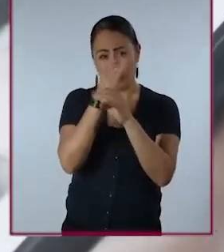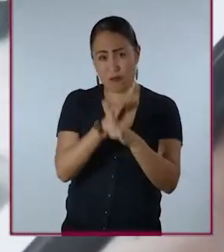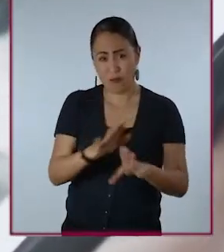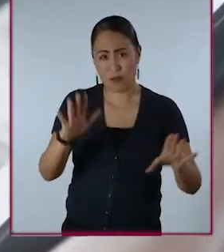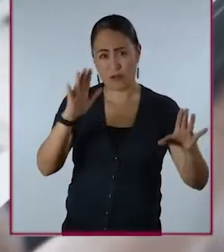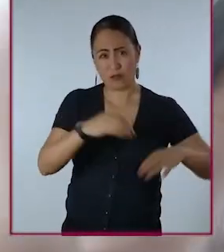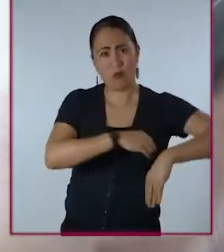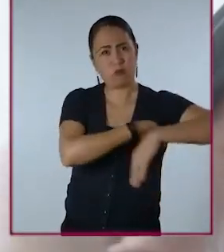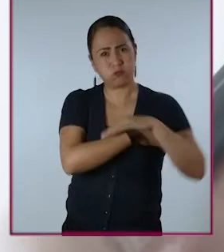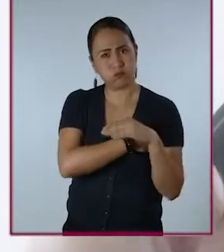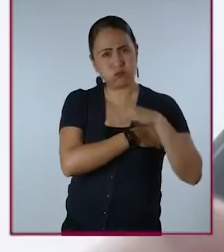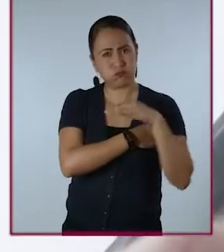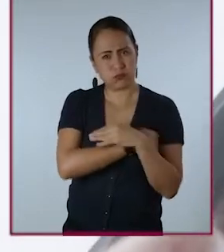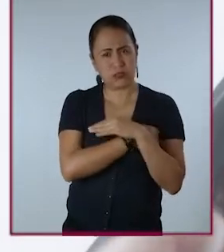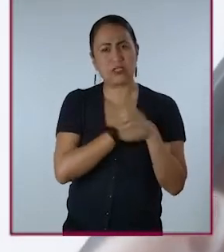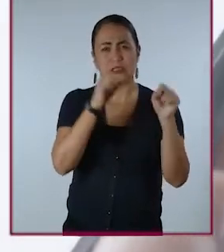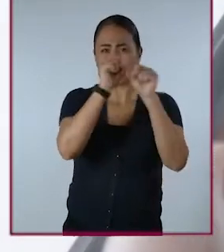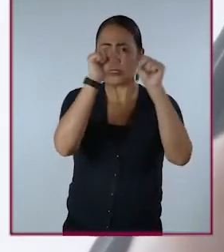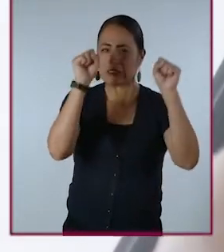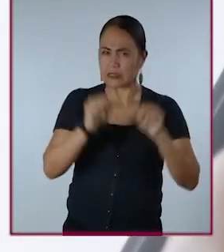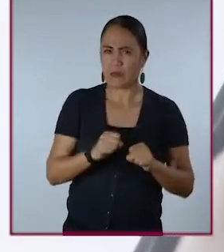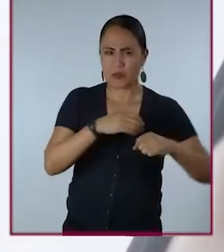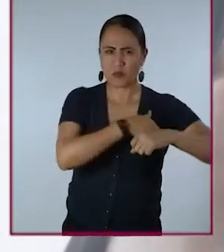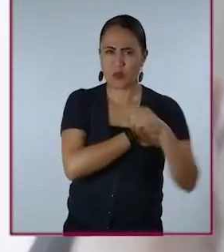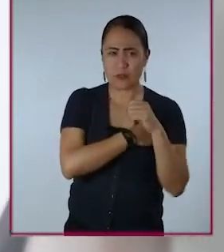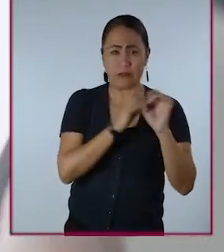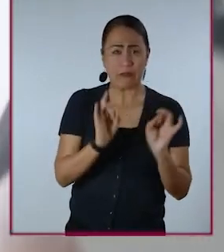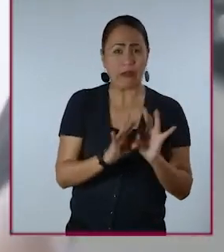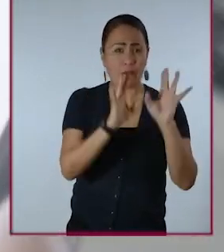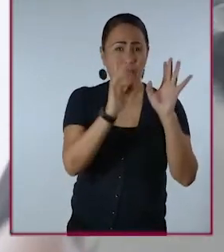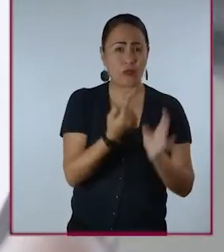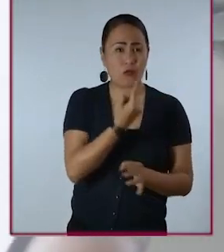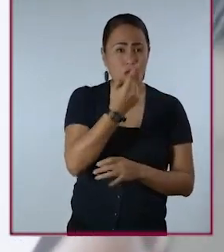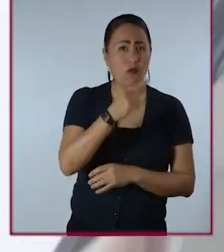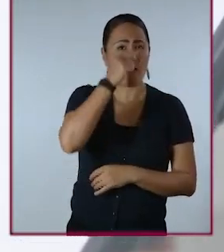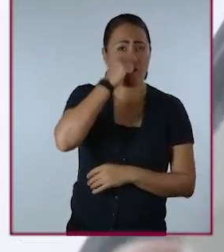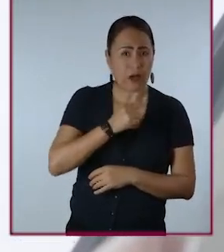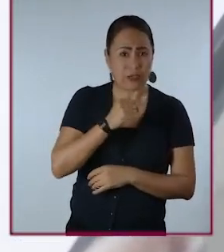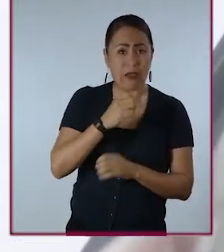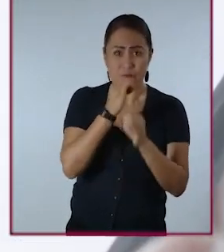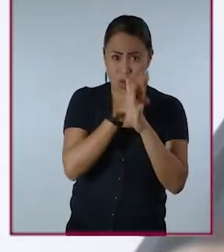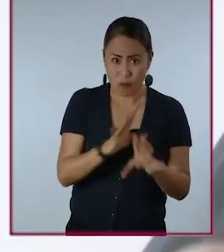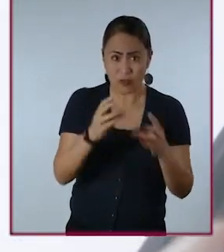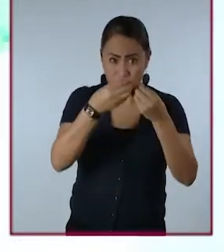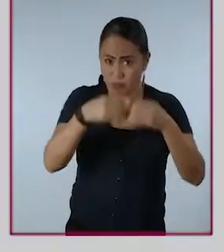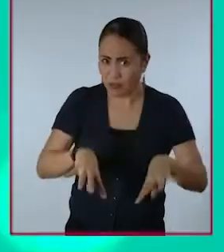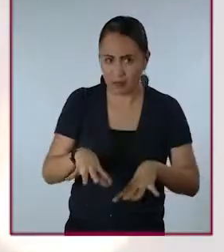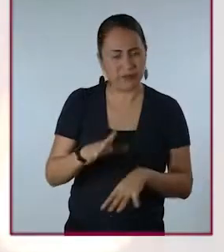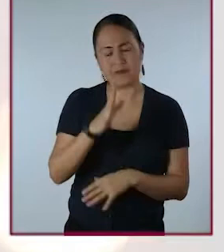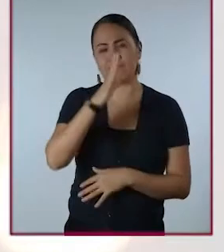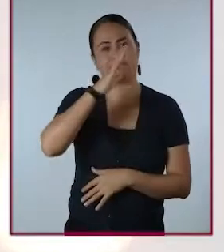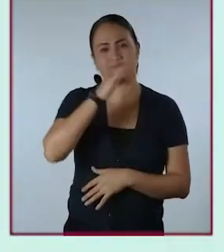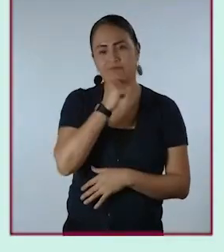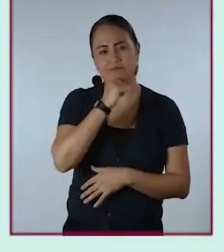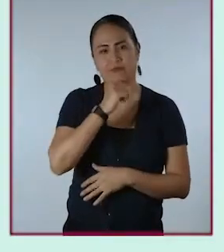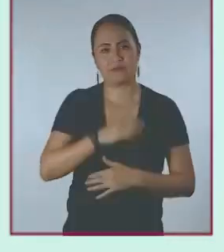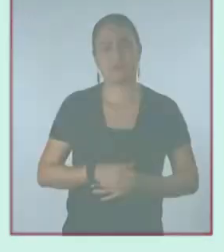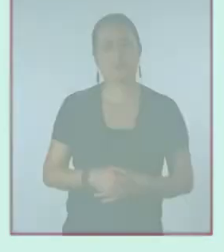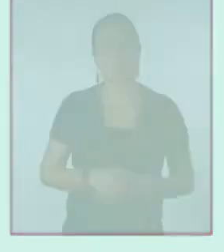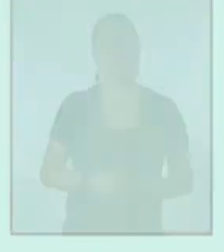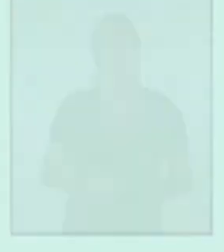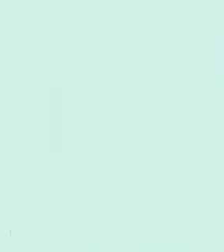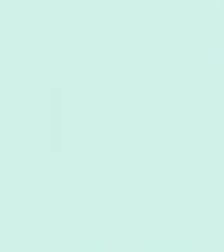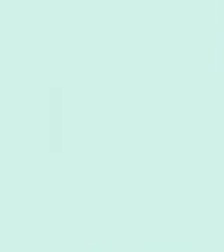en varios sistemas por si acaso alguno falla, ya que es información que no puede perderse.